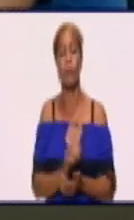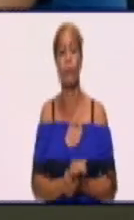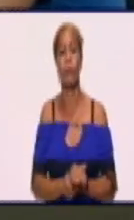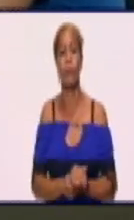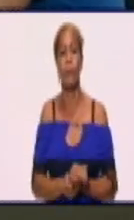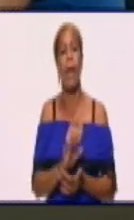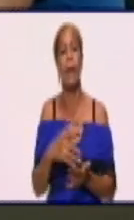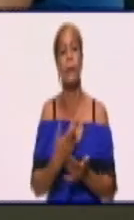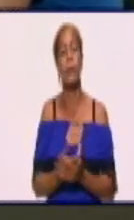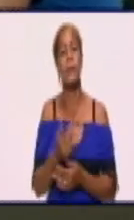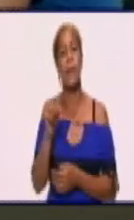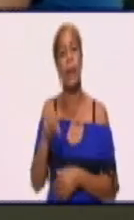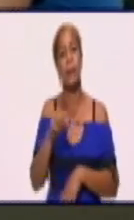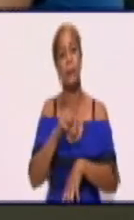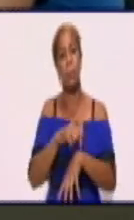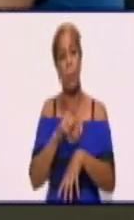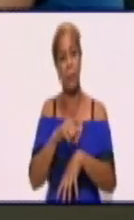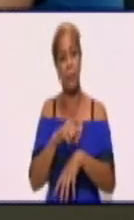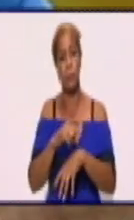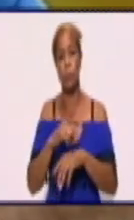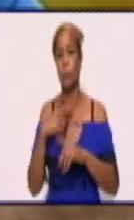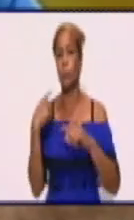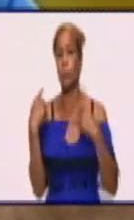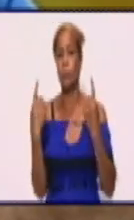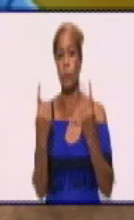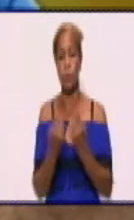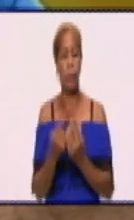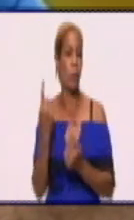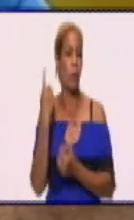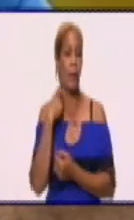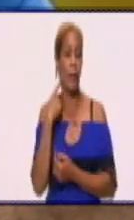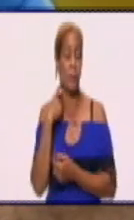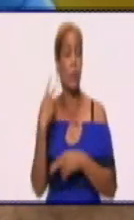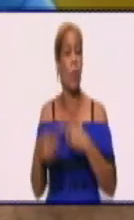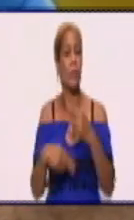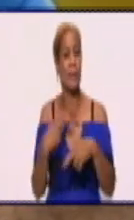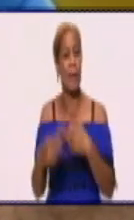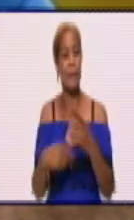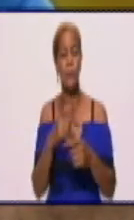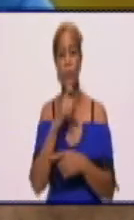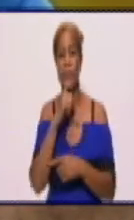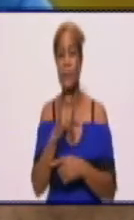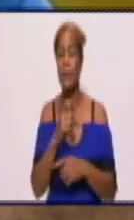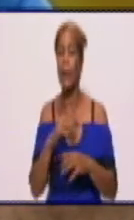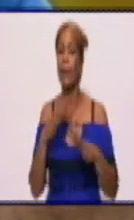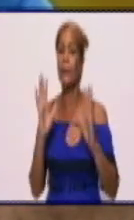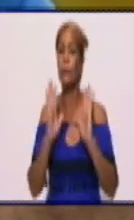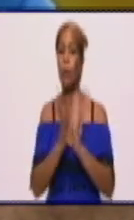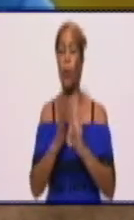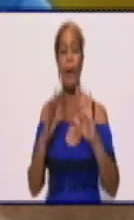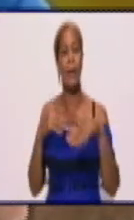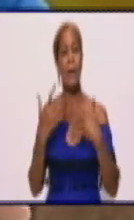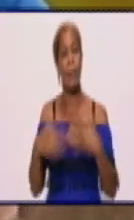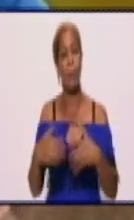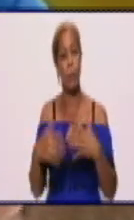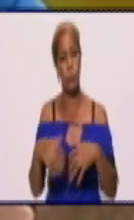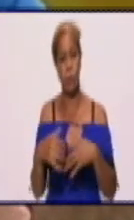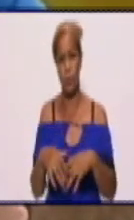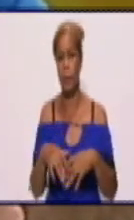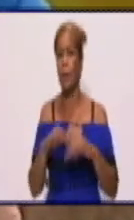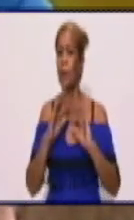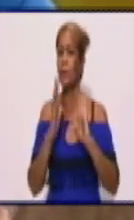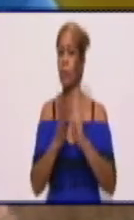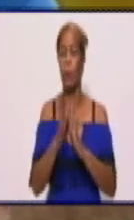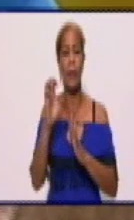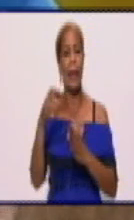momentos, durante todo el año, ha sido bastante difícil el trabajo en las producciones de toda la industria alimentaria, al igual que los de todas las